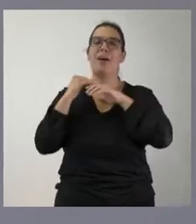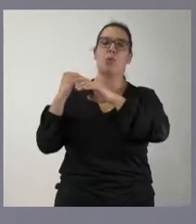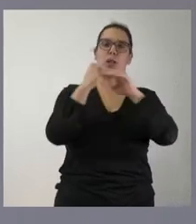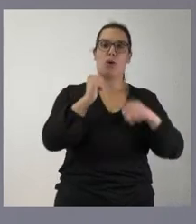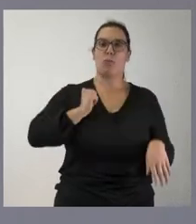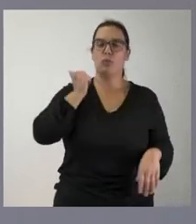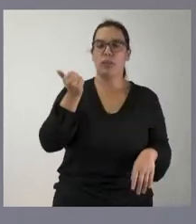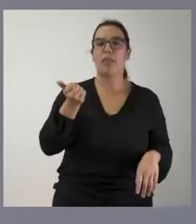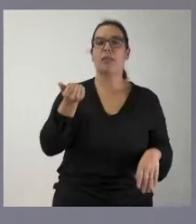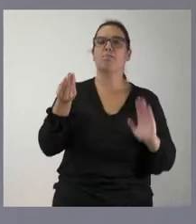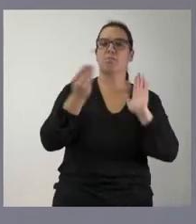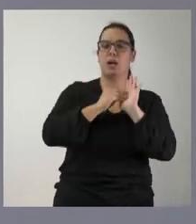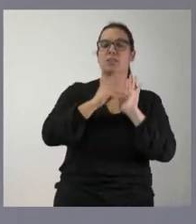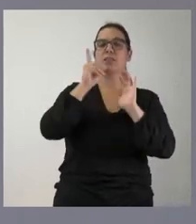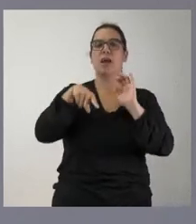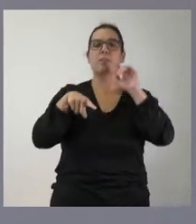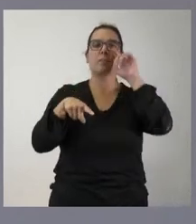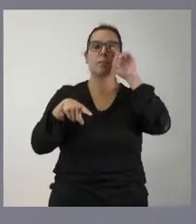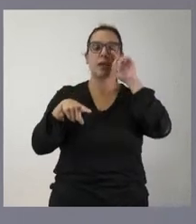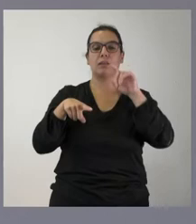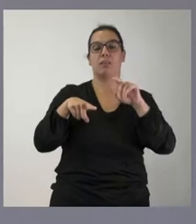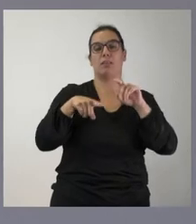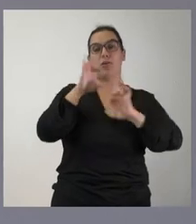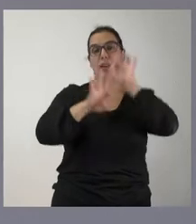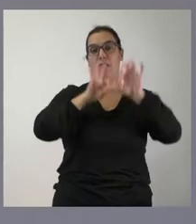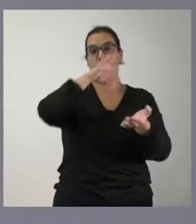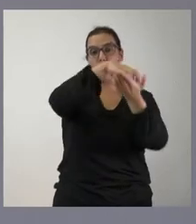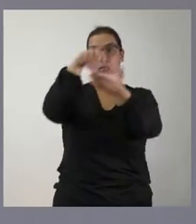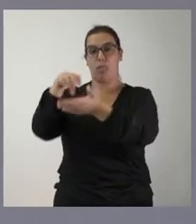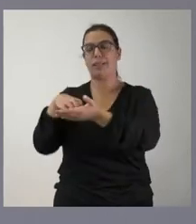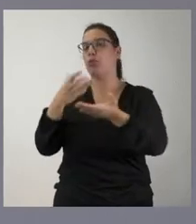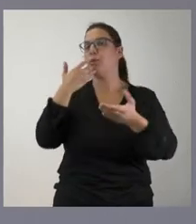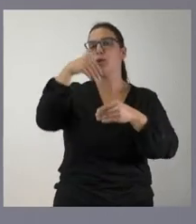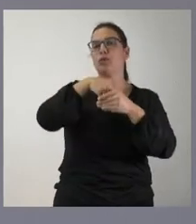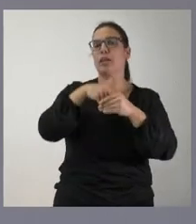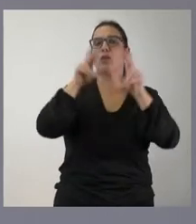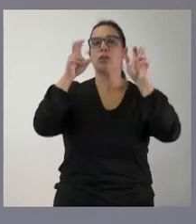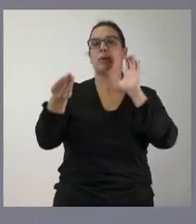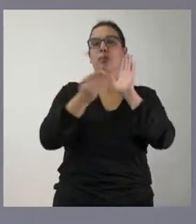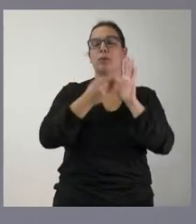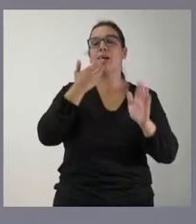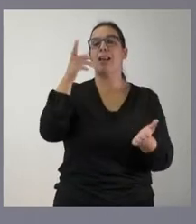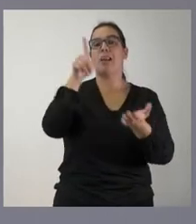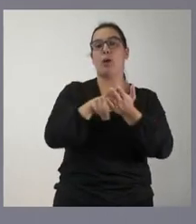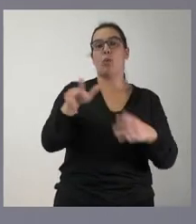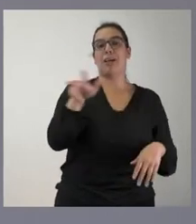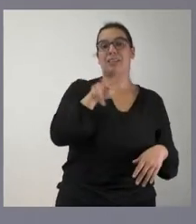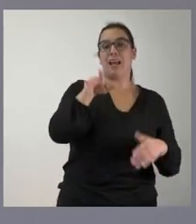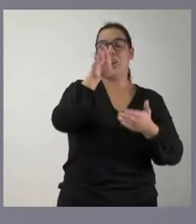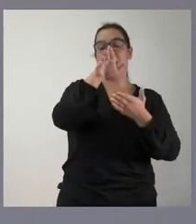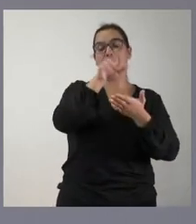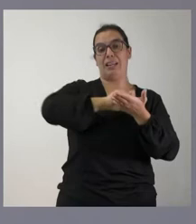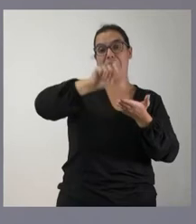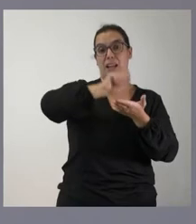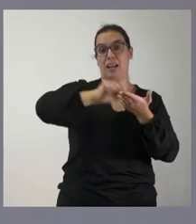de Concepción de los centros y en el ámbito del currículum se recoge por ejemplo en la lengua castellana y literatura el